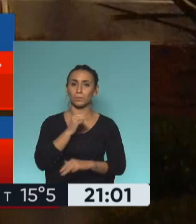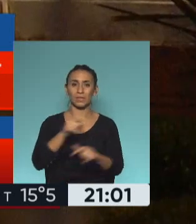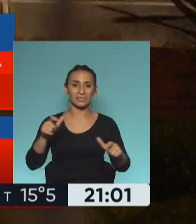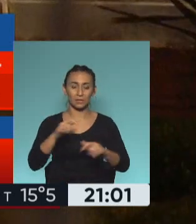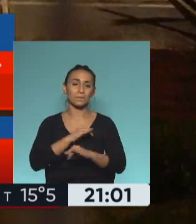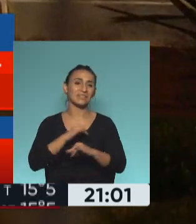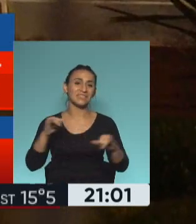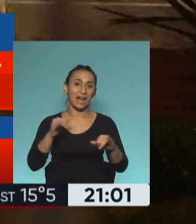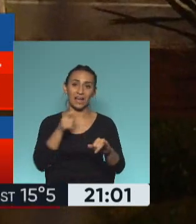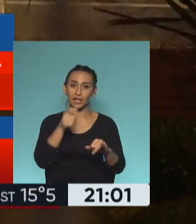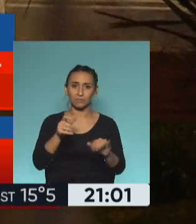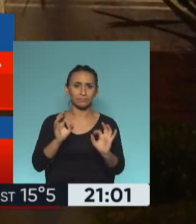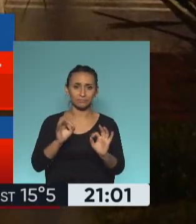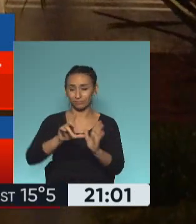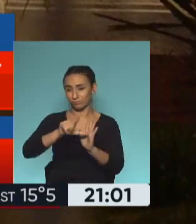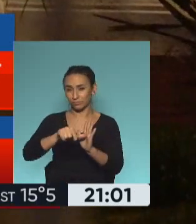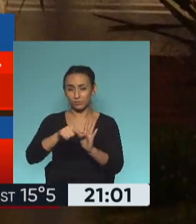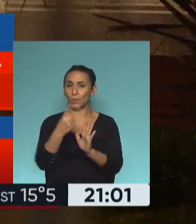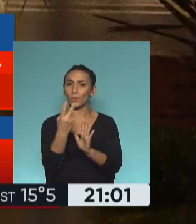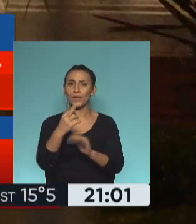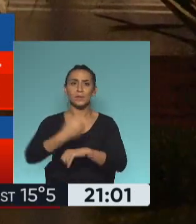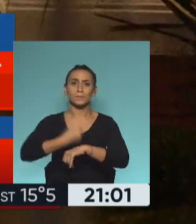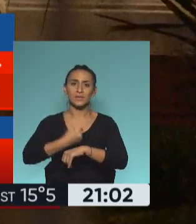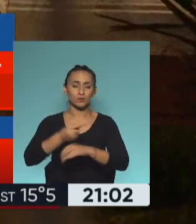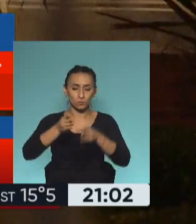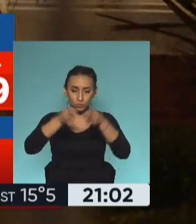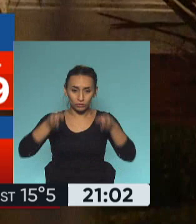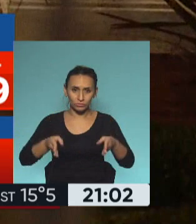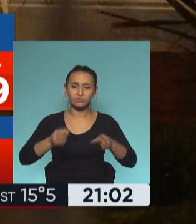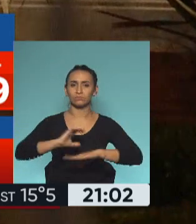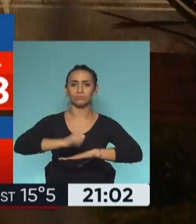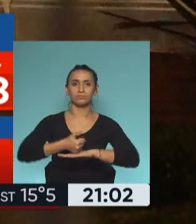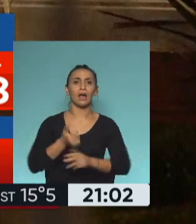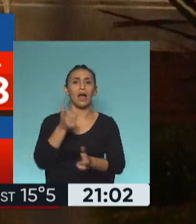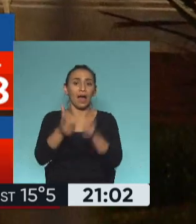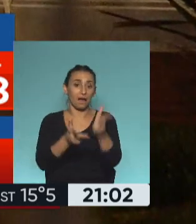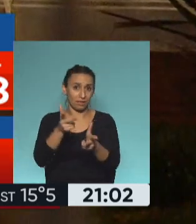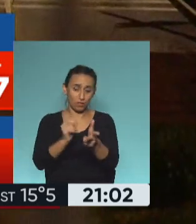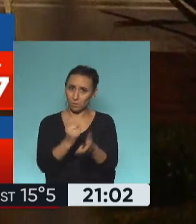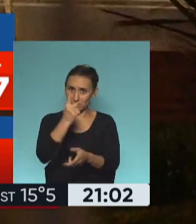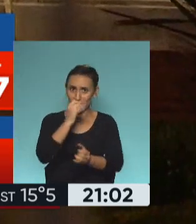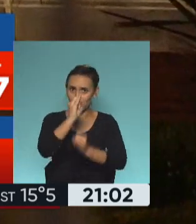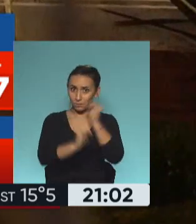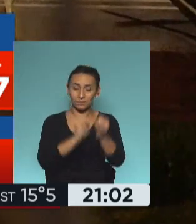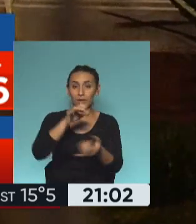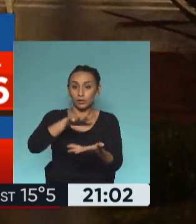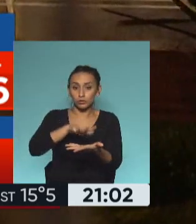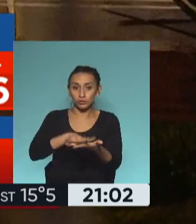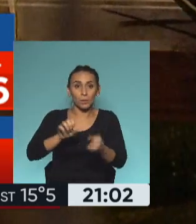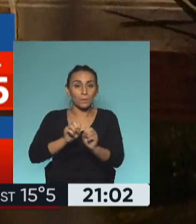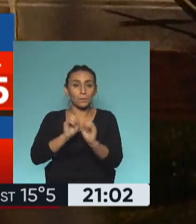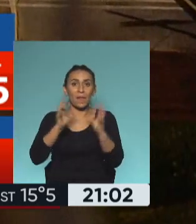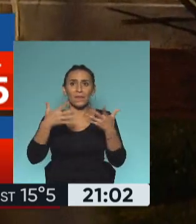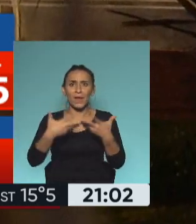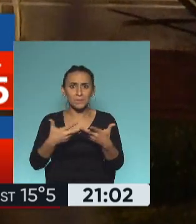anticipado, de 20 minutos, hablando en un primer momento de la gravedad de la situación, el peor momento de la